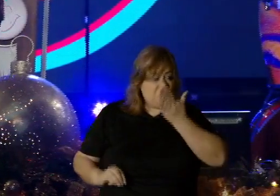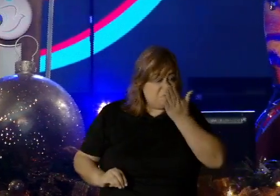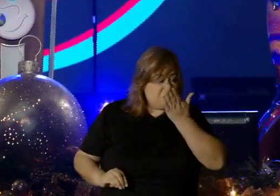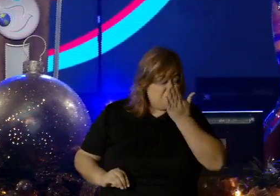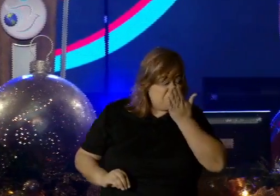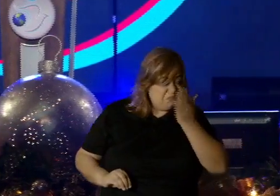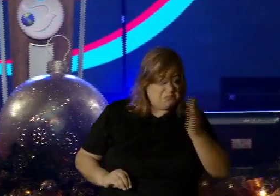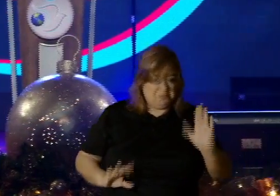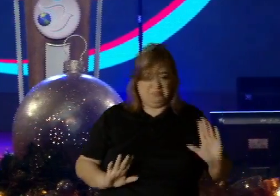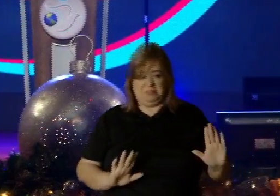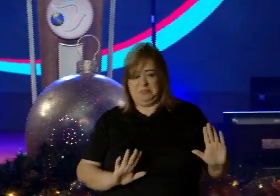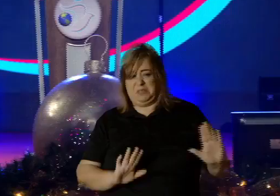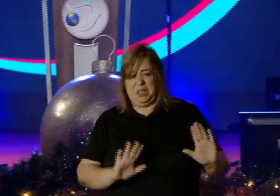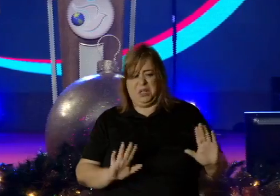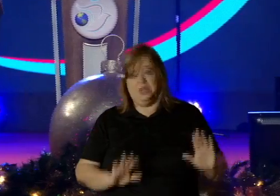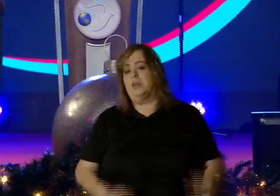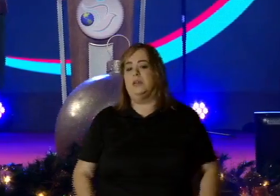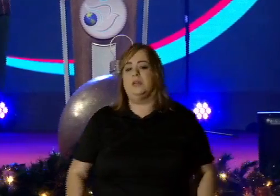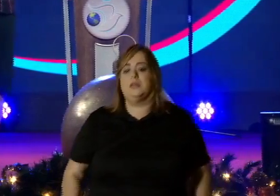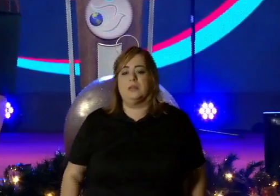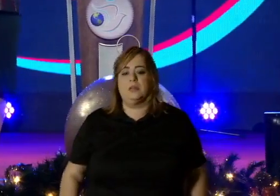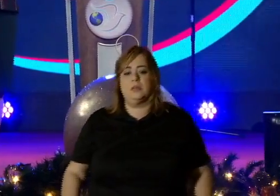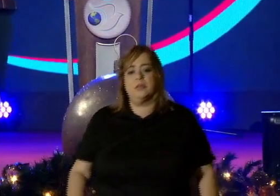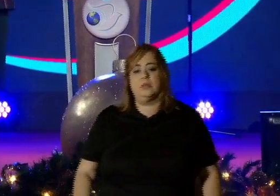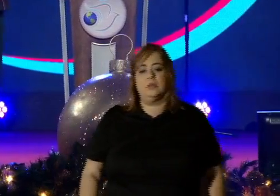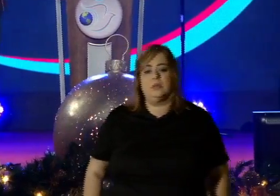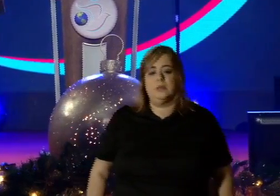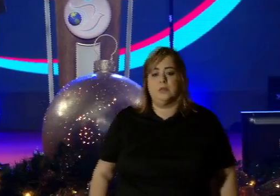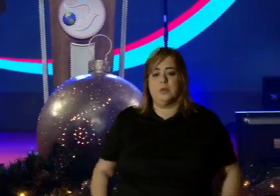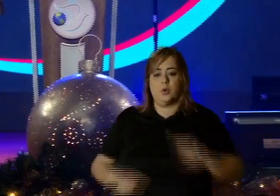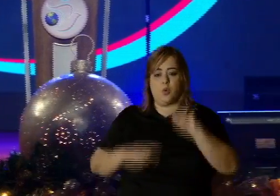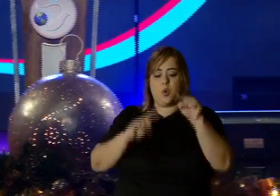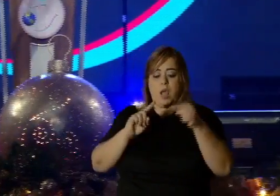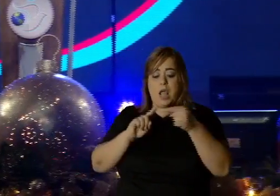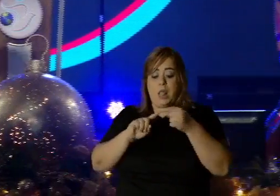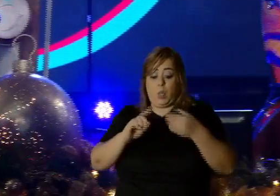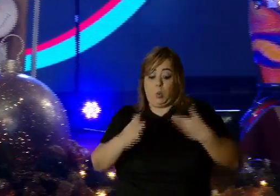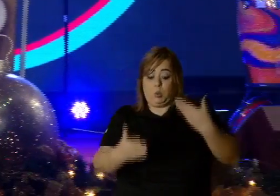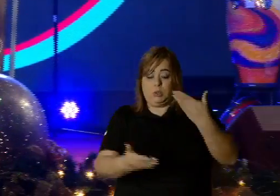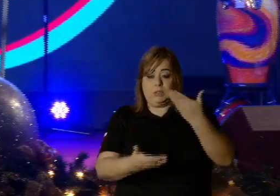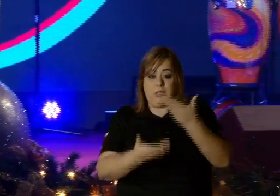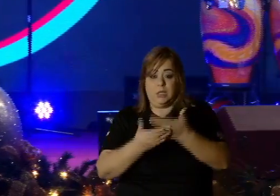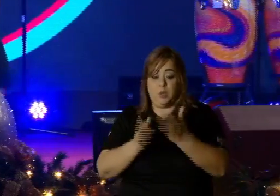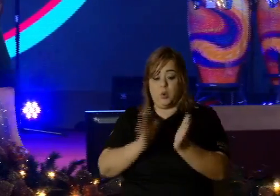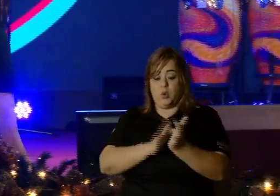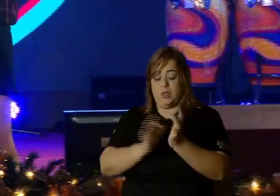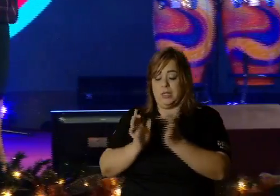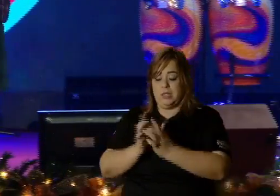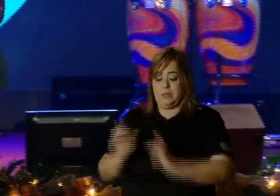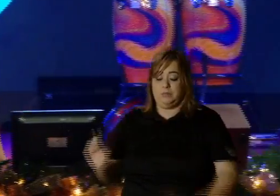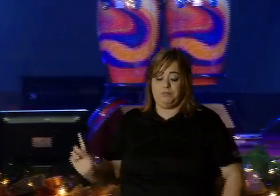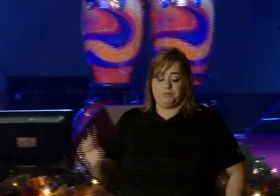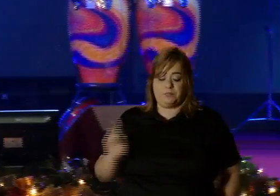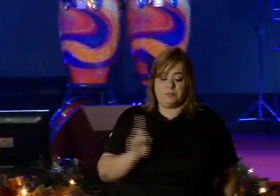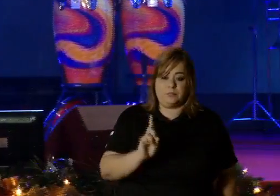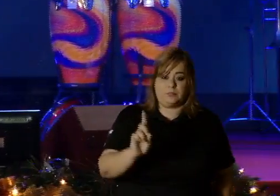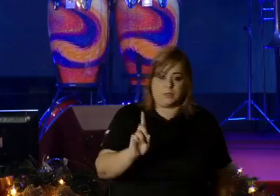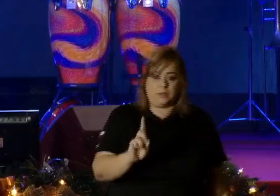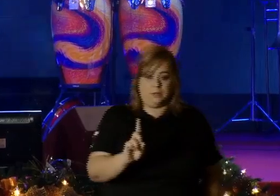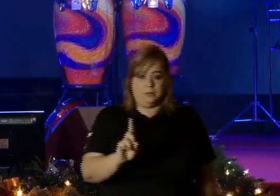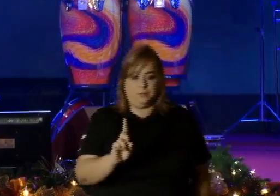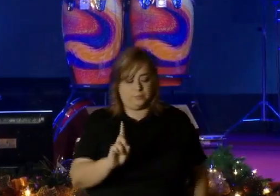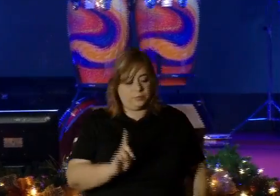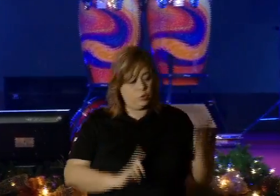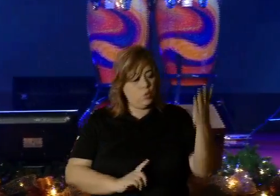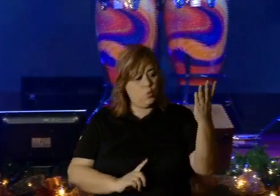dañarse, a descomponerse el cuerpo, pues cuando llegó Jesús allí, pues que no llegó, no va a pasar nada, pero hacían